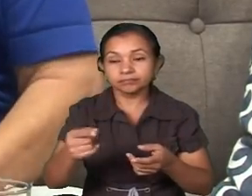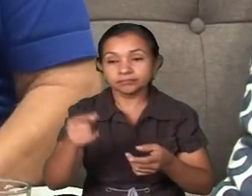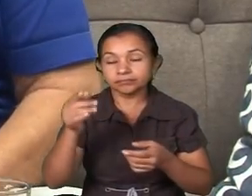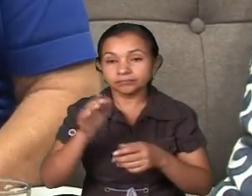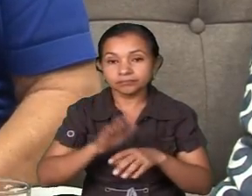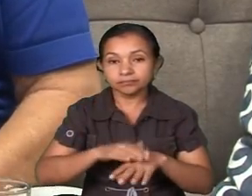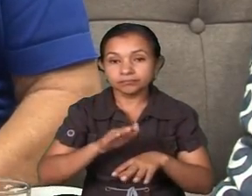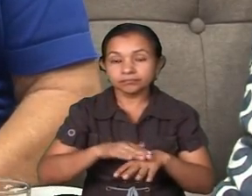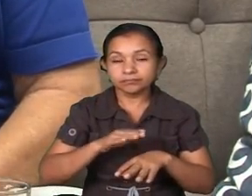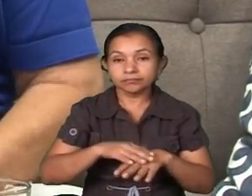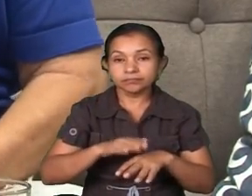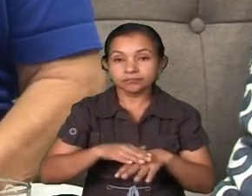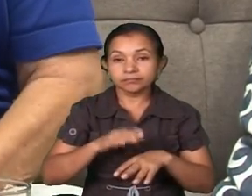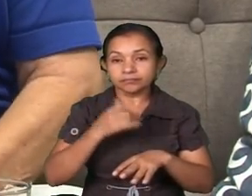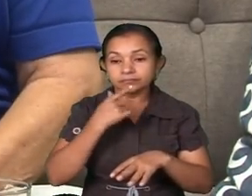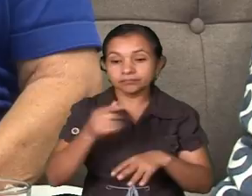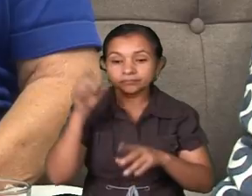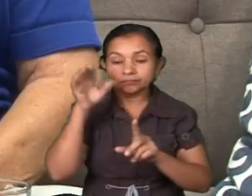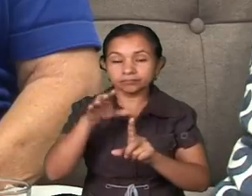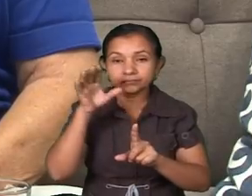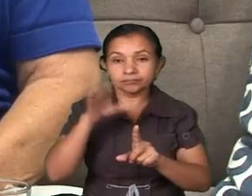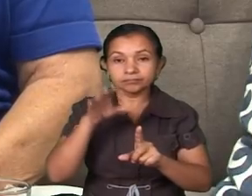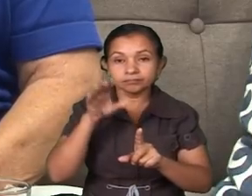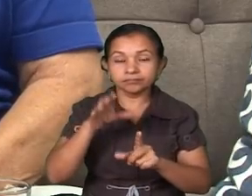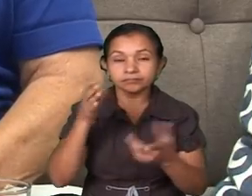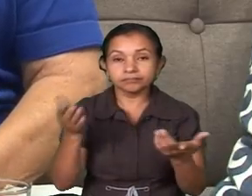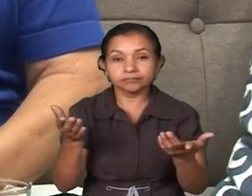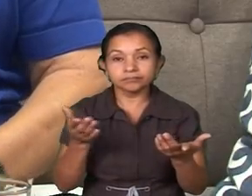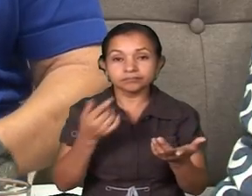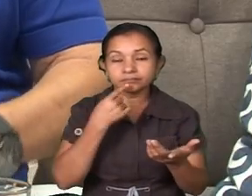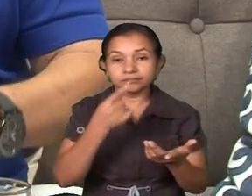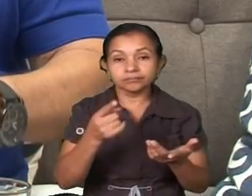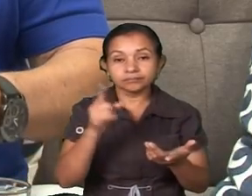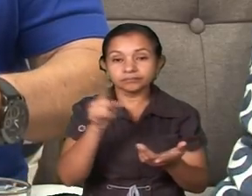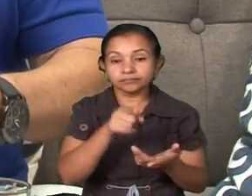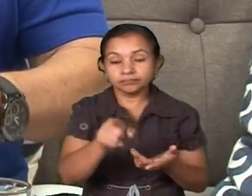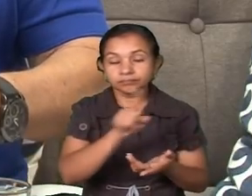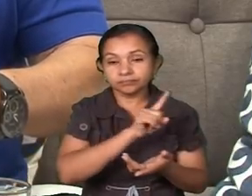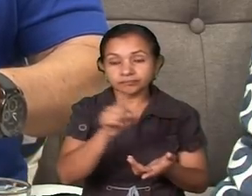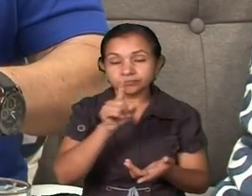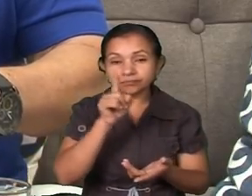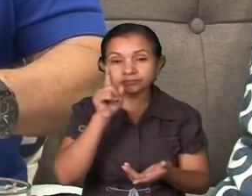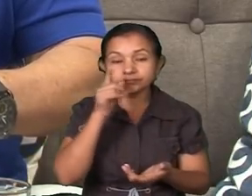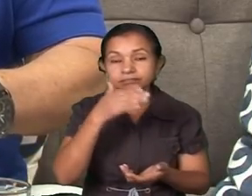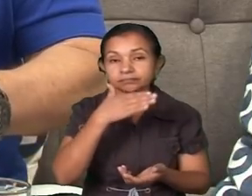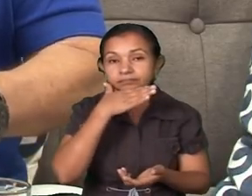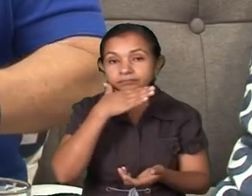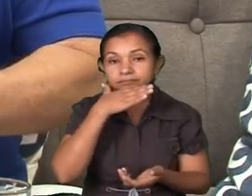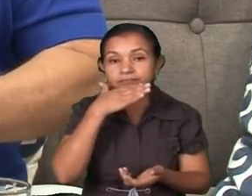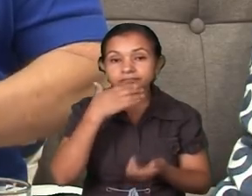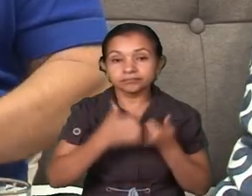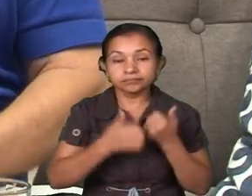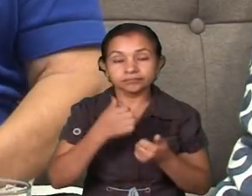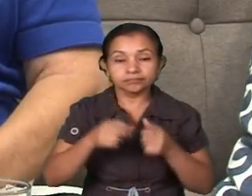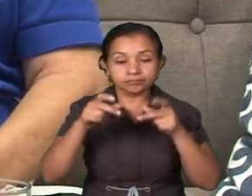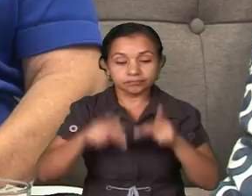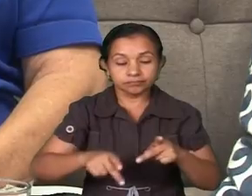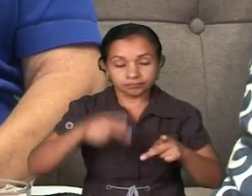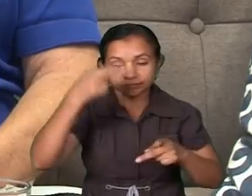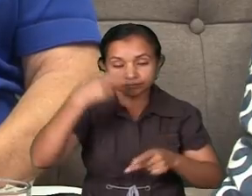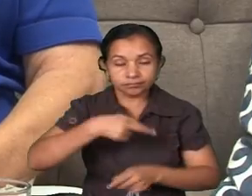llamar y lo regañó. Y le dijo: usted me está poniendo en dificultades con las